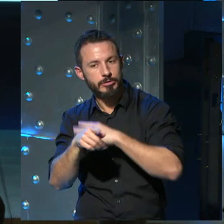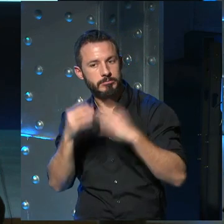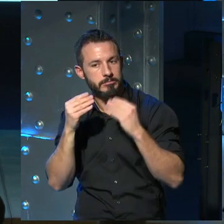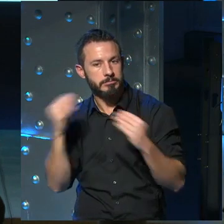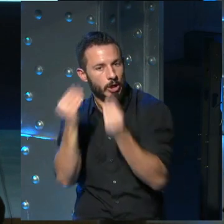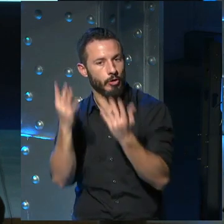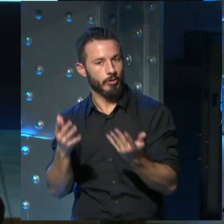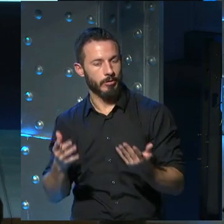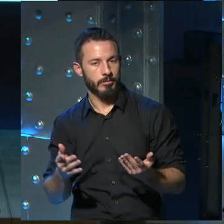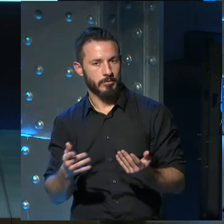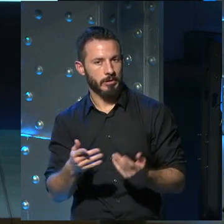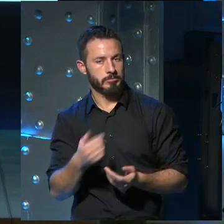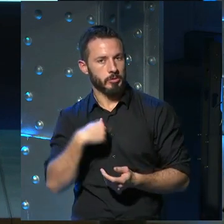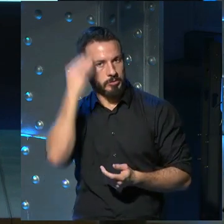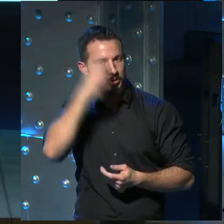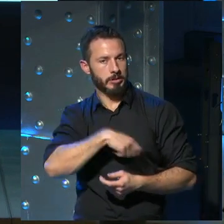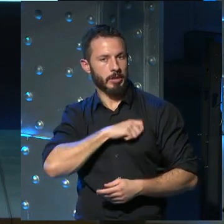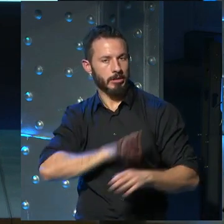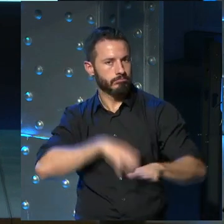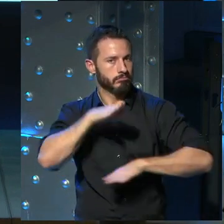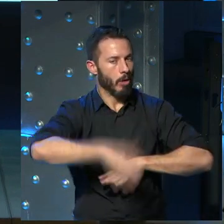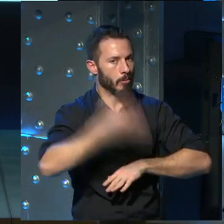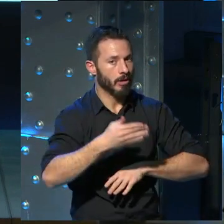paso muy importante. Si vamos a otros